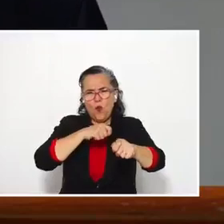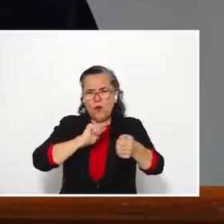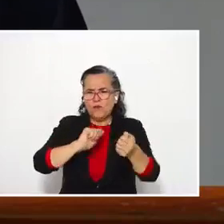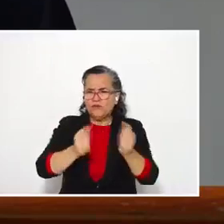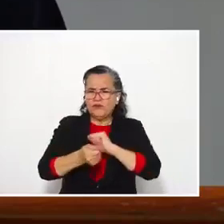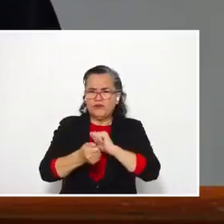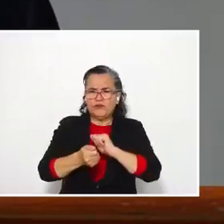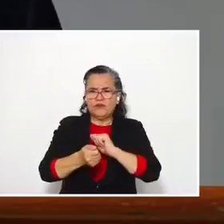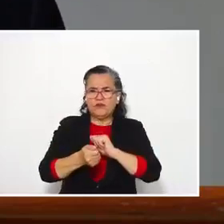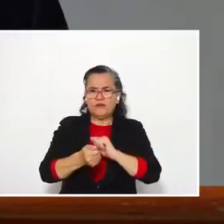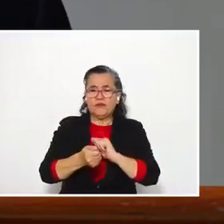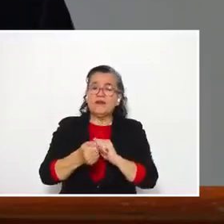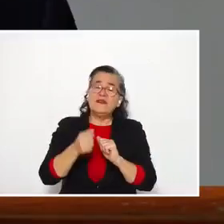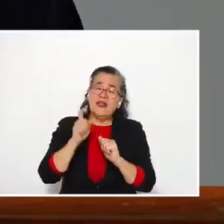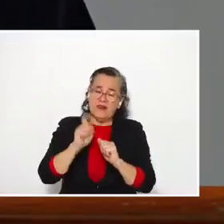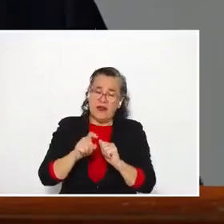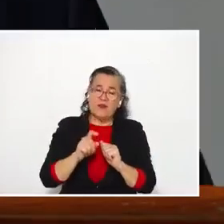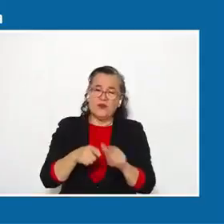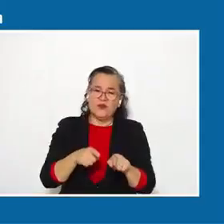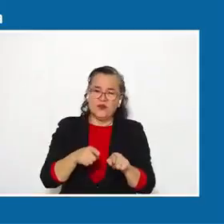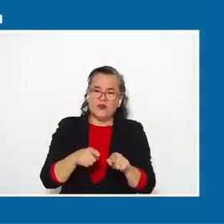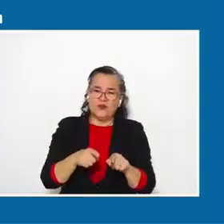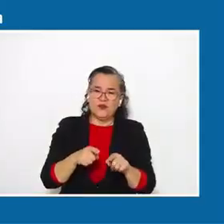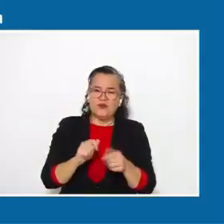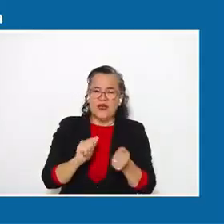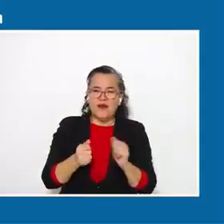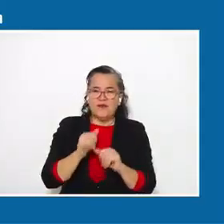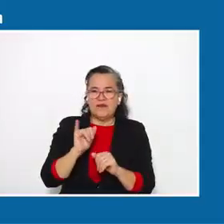eso. Entonces